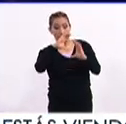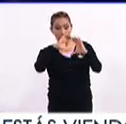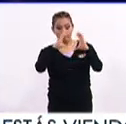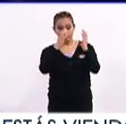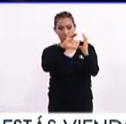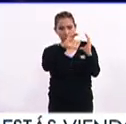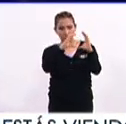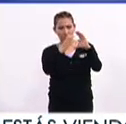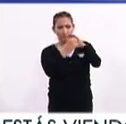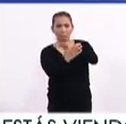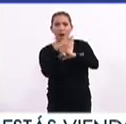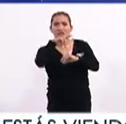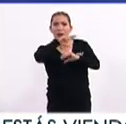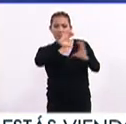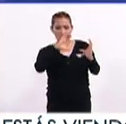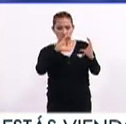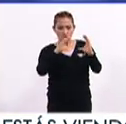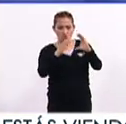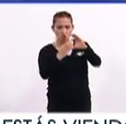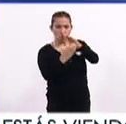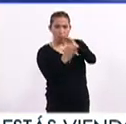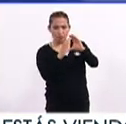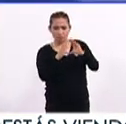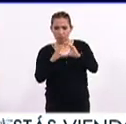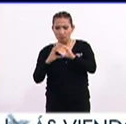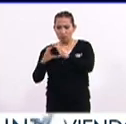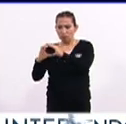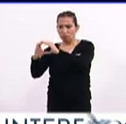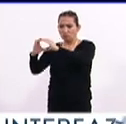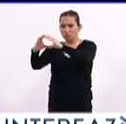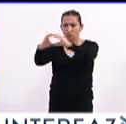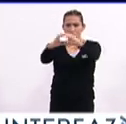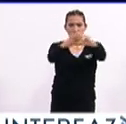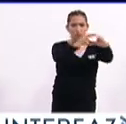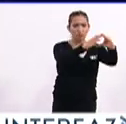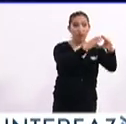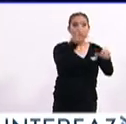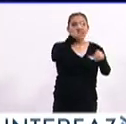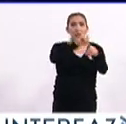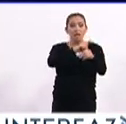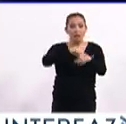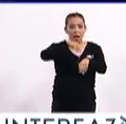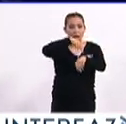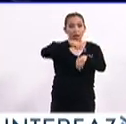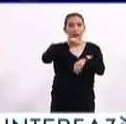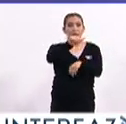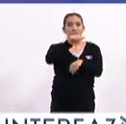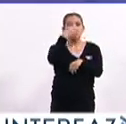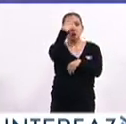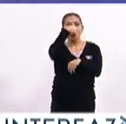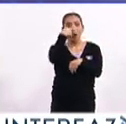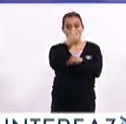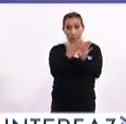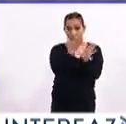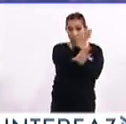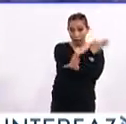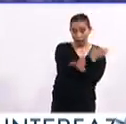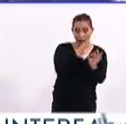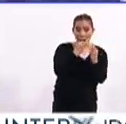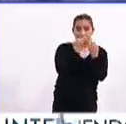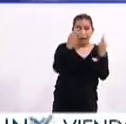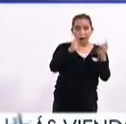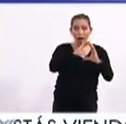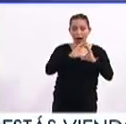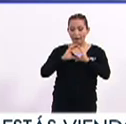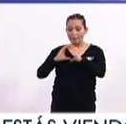planeta está girando más rápido en su movimiento de traslación y como consecuencia los días duran 16 horas. Anteriormente, la Tierra